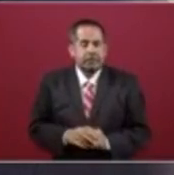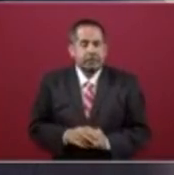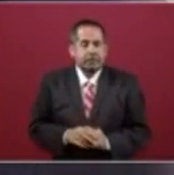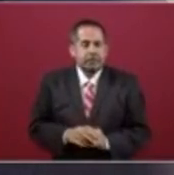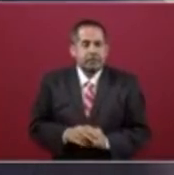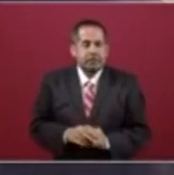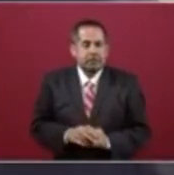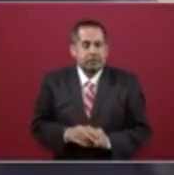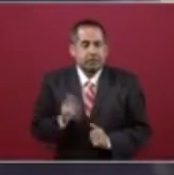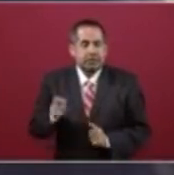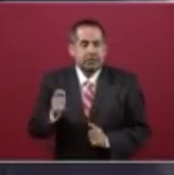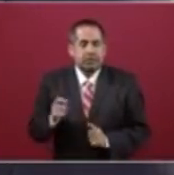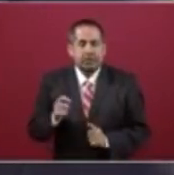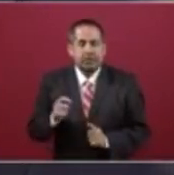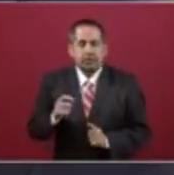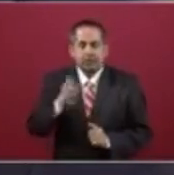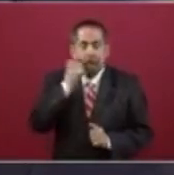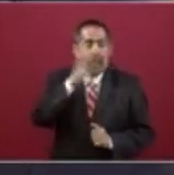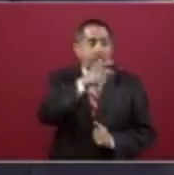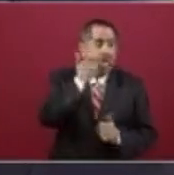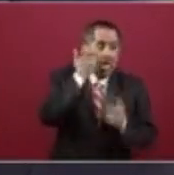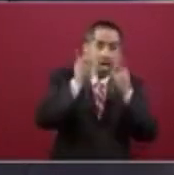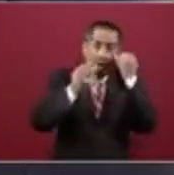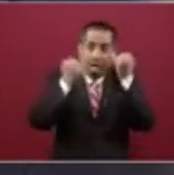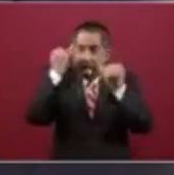porque quieren jugar a la especulación